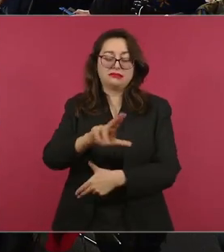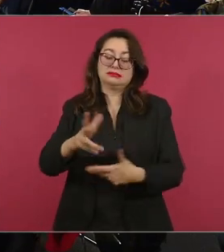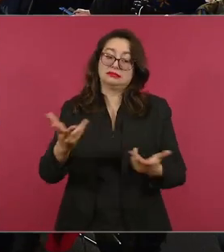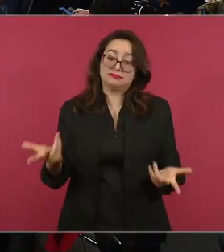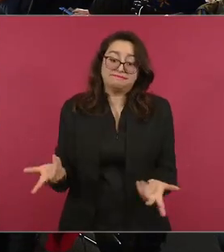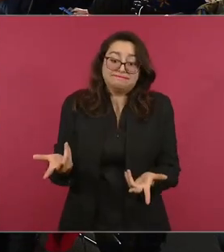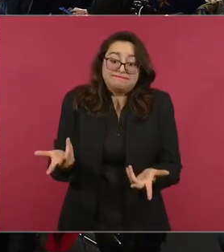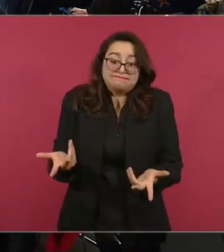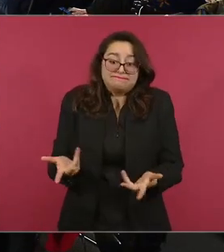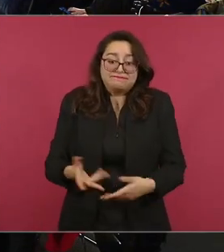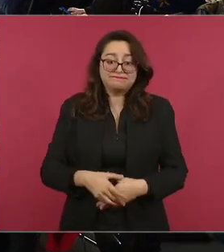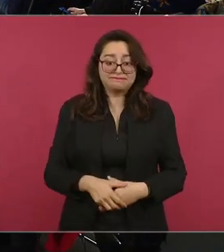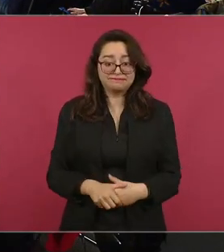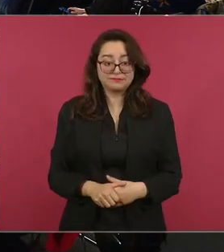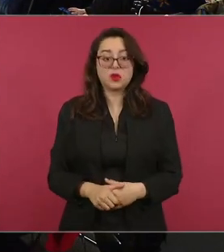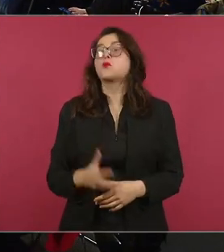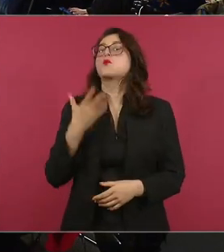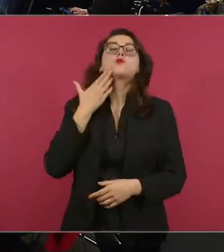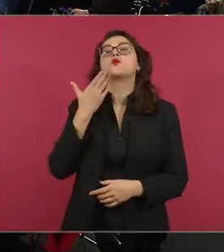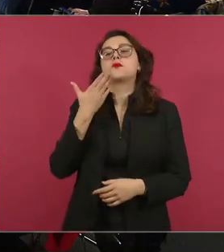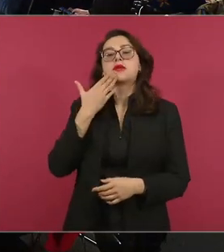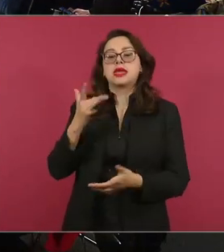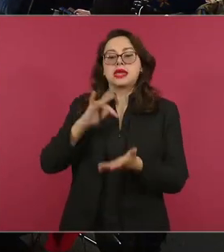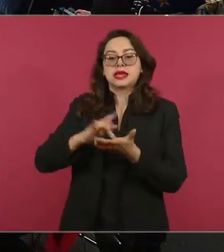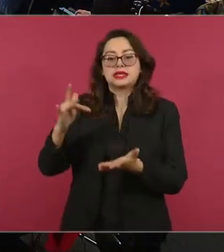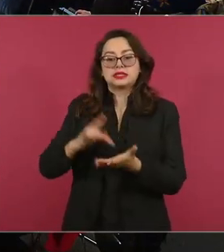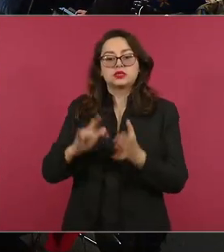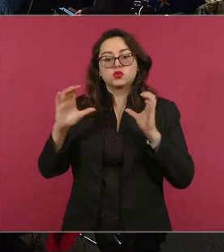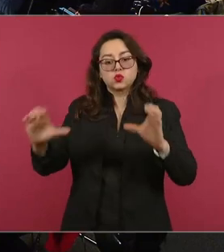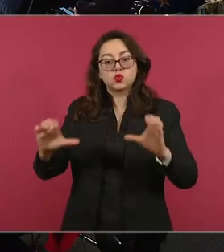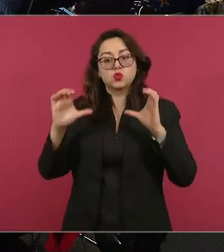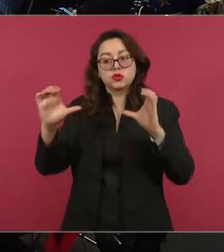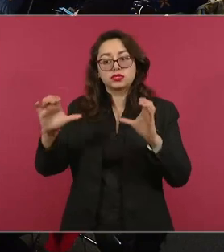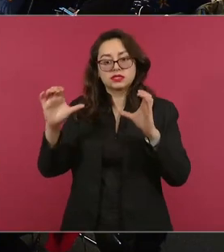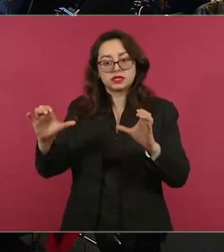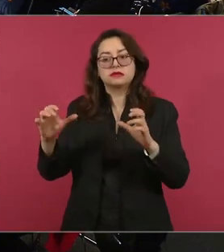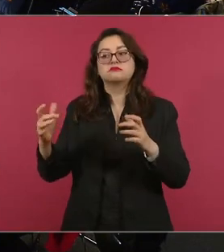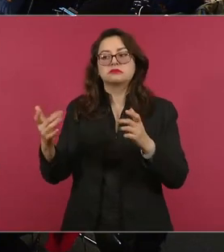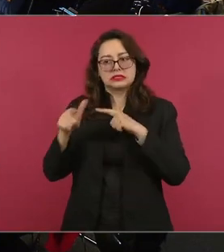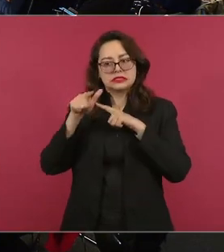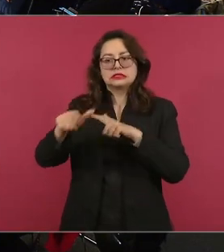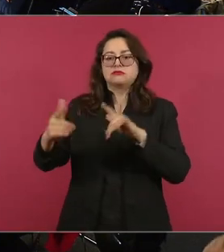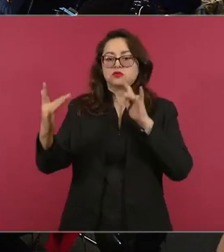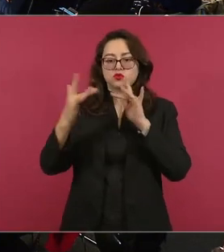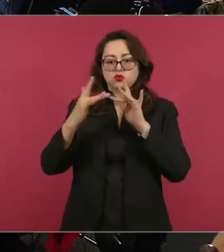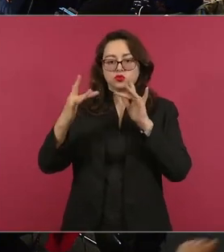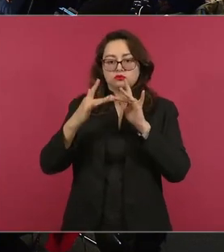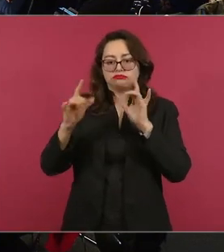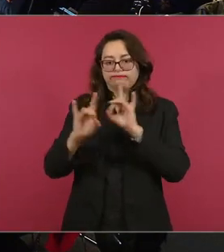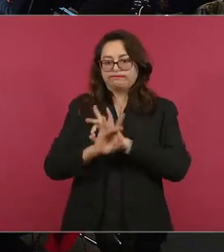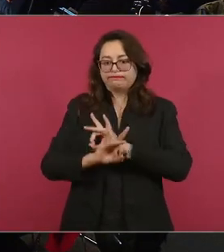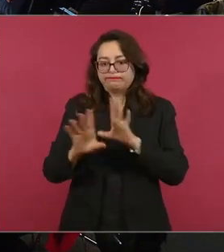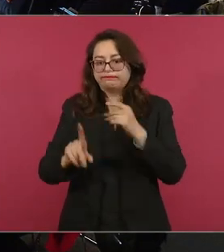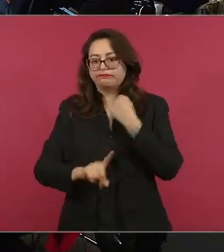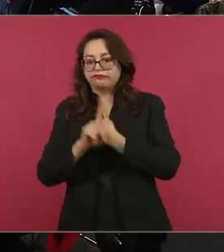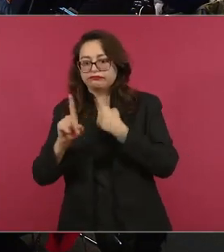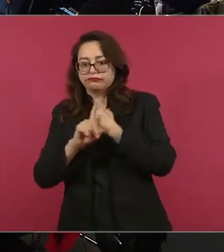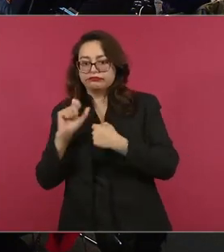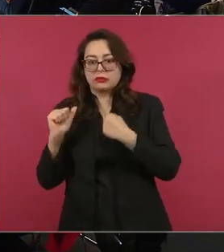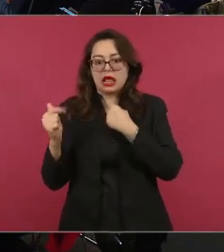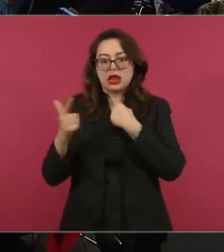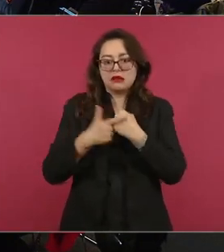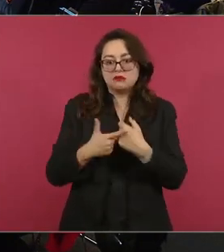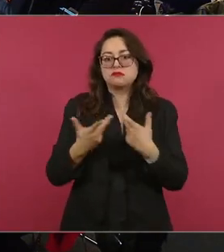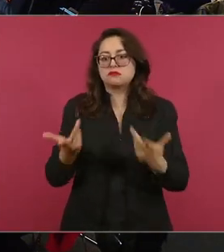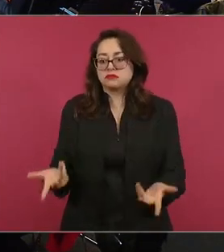Galeana, Uriel. Muy bien, Lucero, pues agradecemos este reporte. Cuídense mucho también ustedes, vamos a estar atentos ante cualquier situación, si nos permites, y